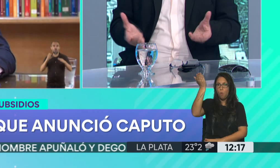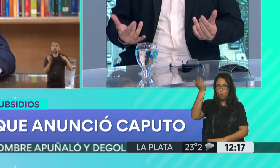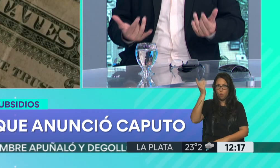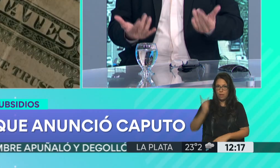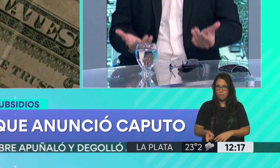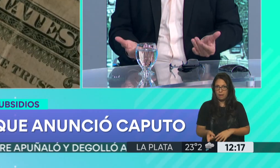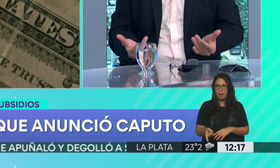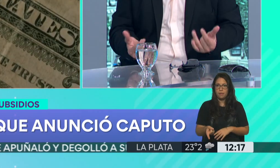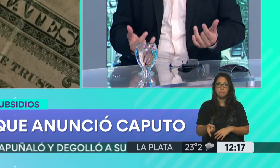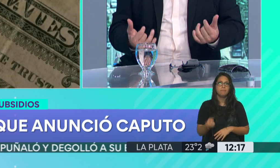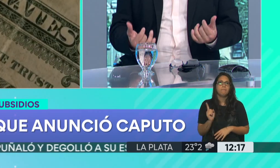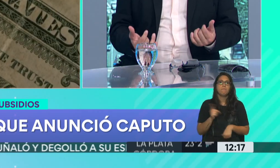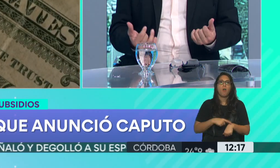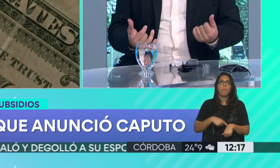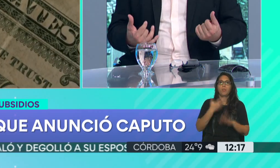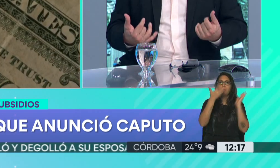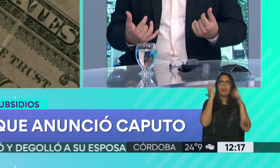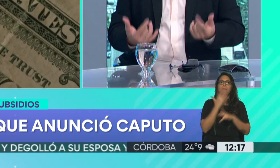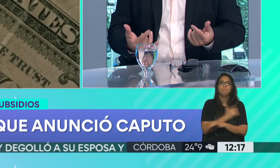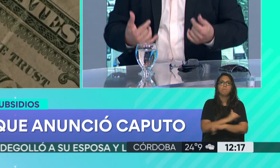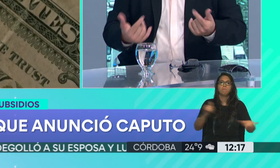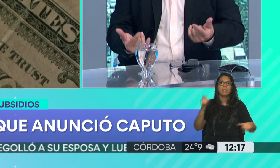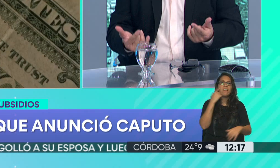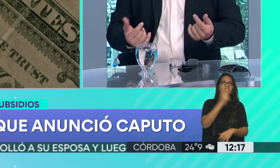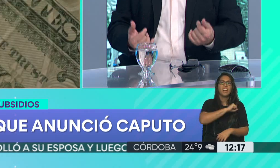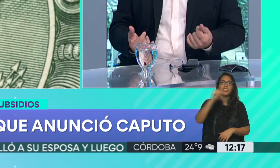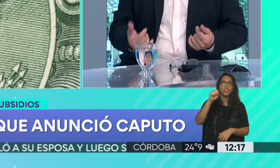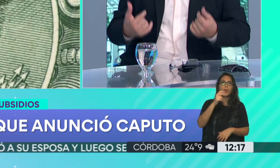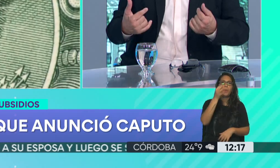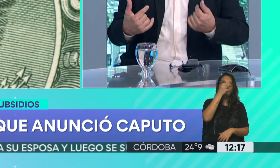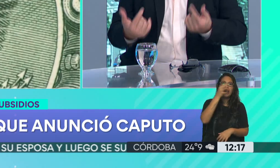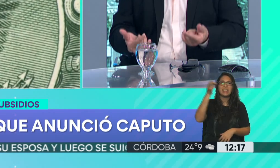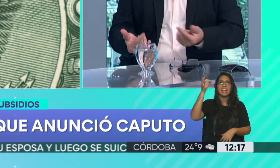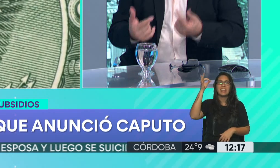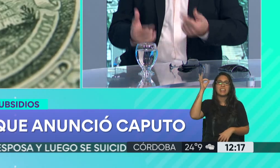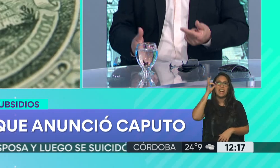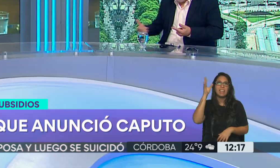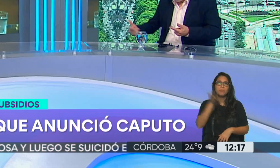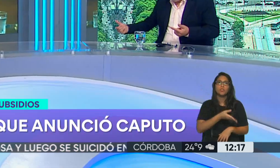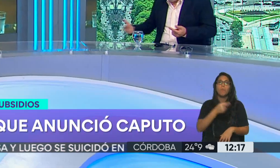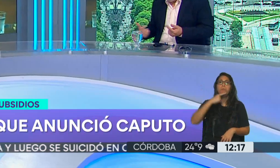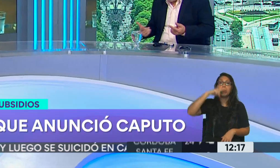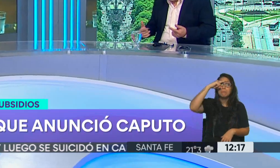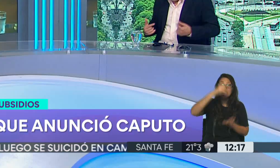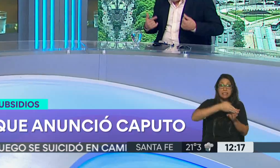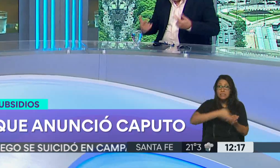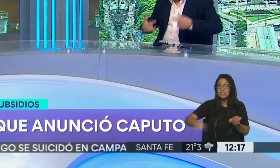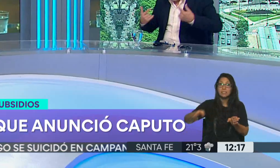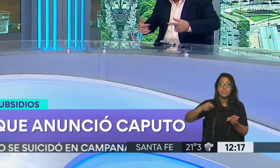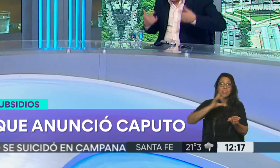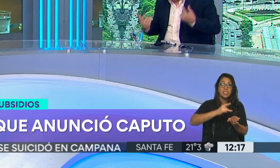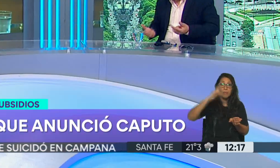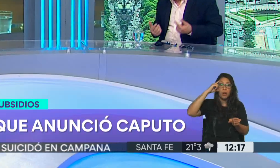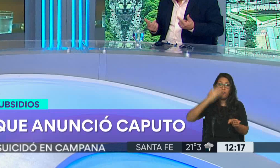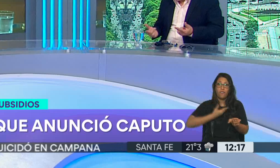El solo anuncio que hace mi ley de que la inflación va a superar el 30% mensual a partir de diciembre, enero, febrero, está